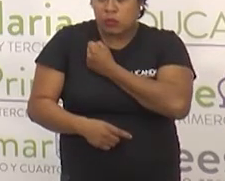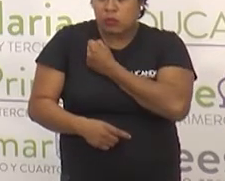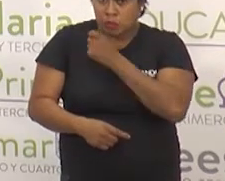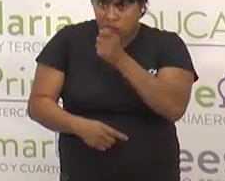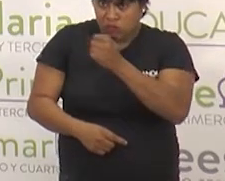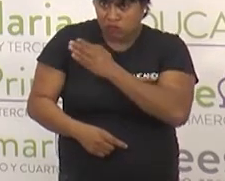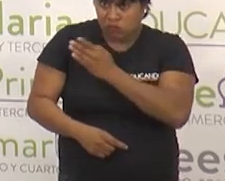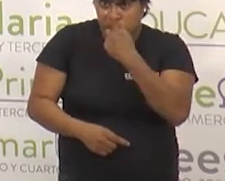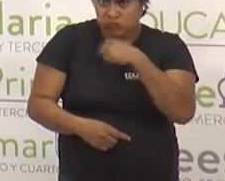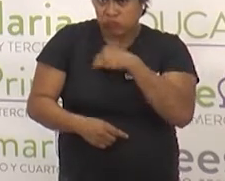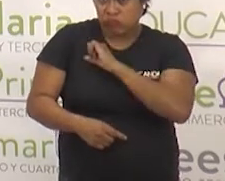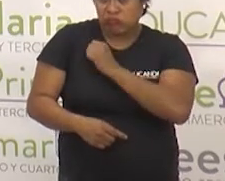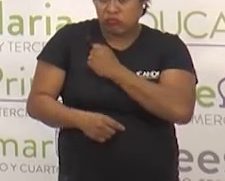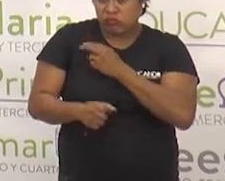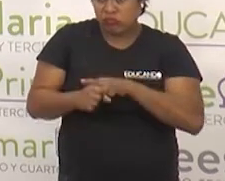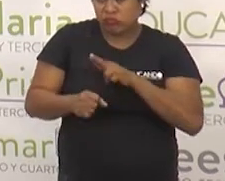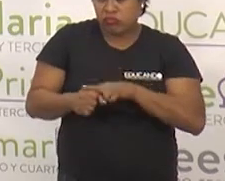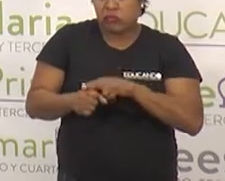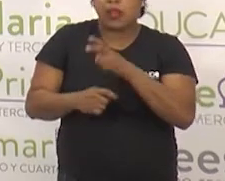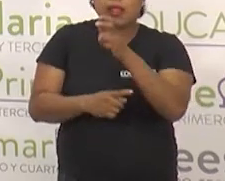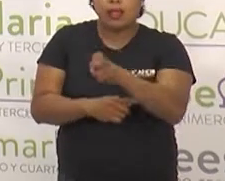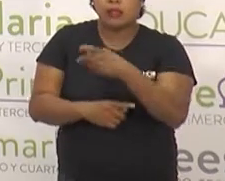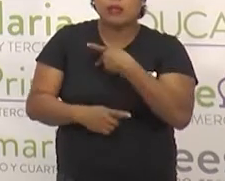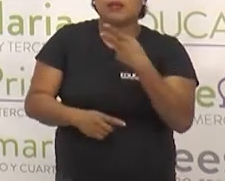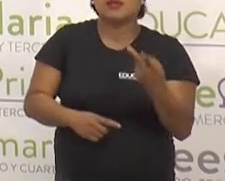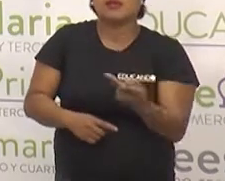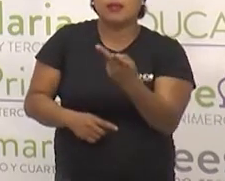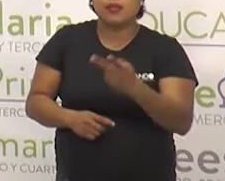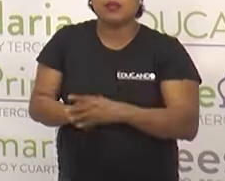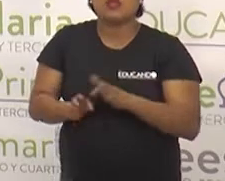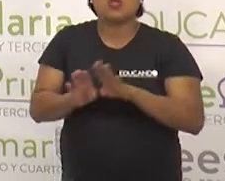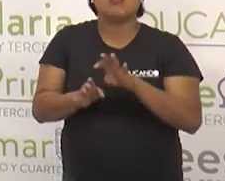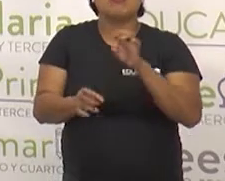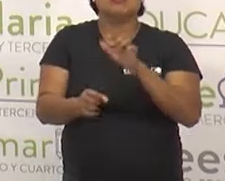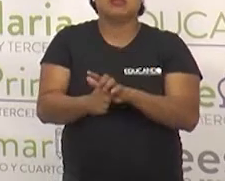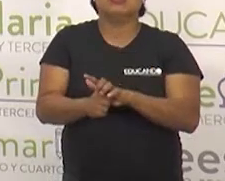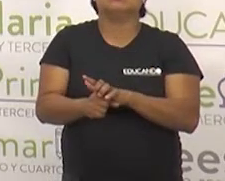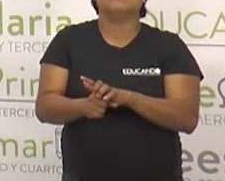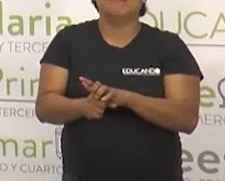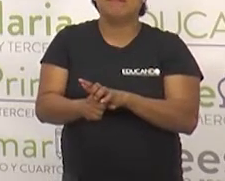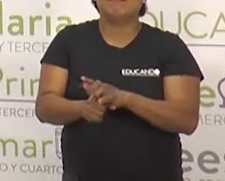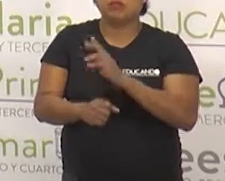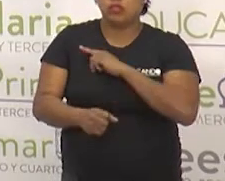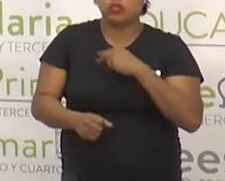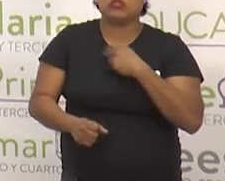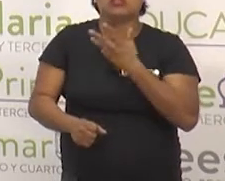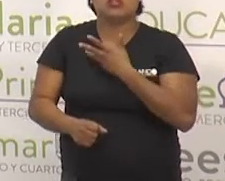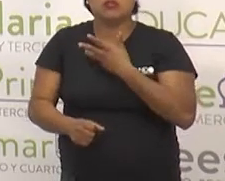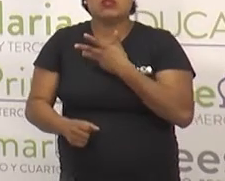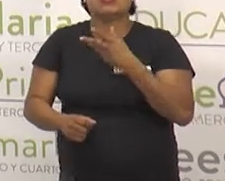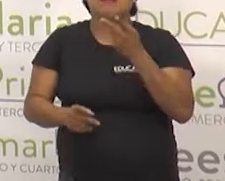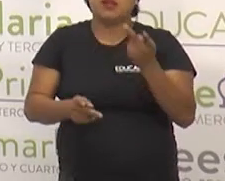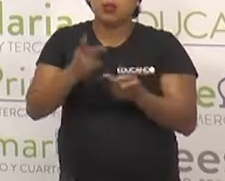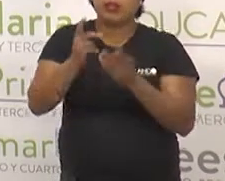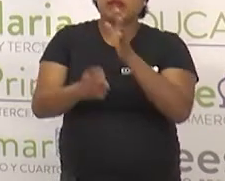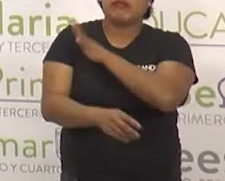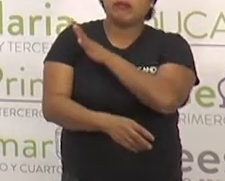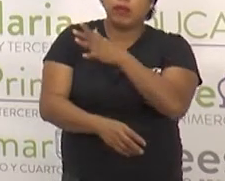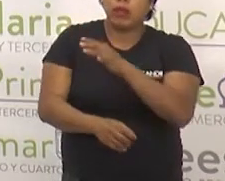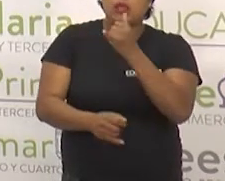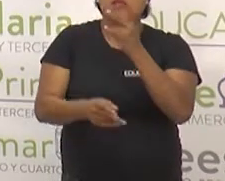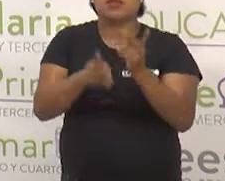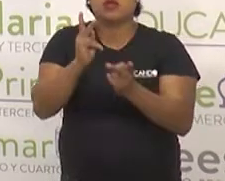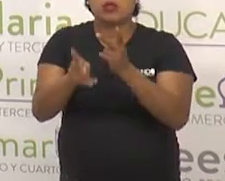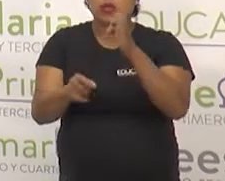¿Los refrescos son buenos para mi salud? Esta fue una pregunta específica. Tenemos preguntas generales